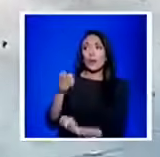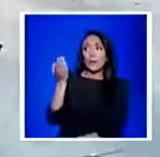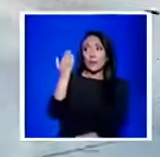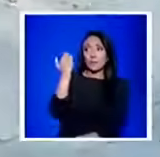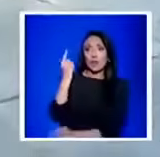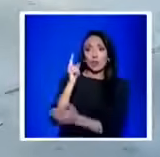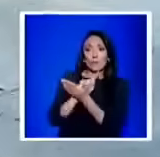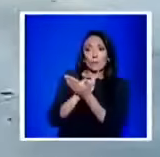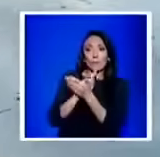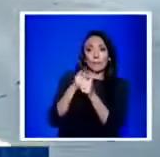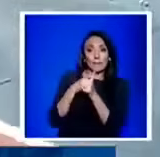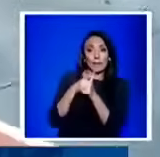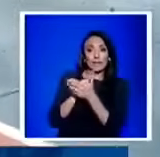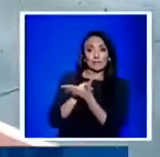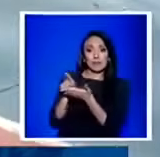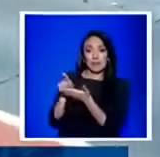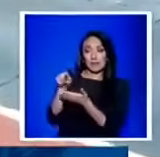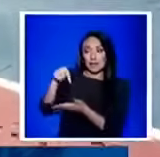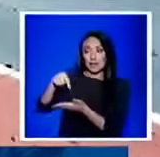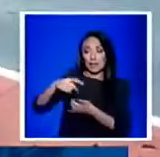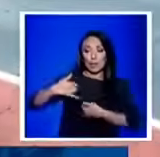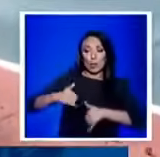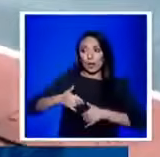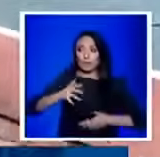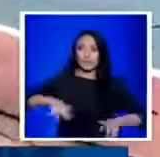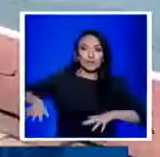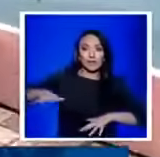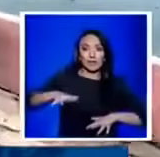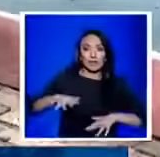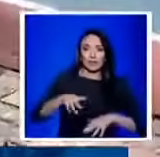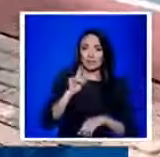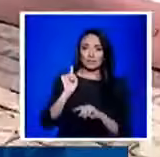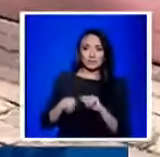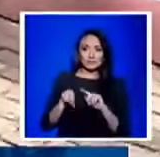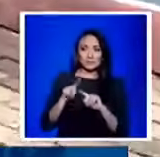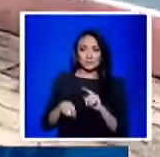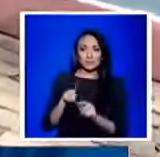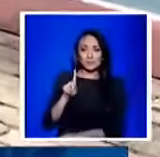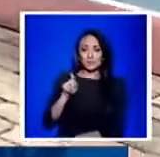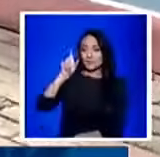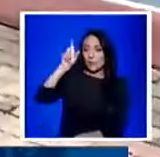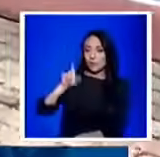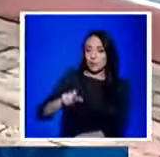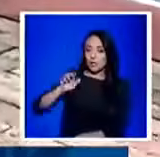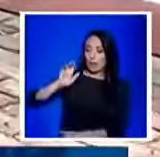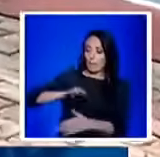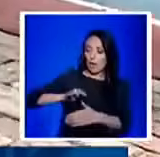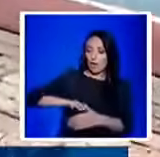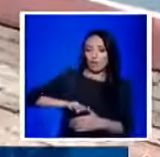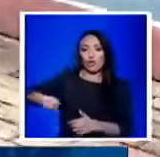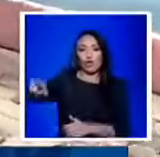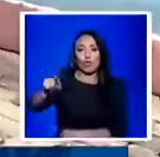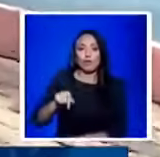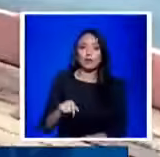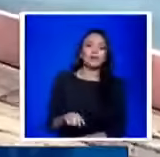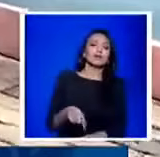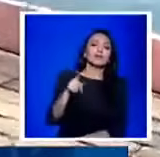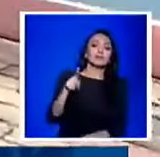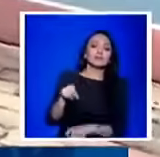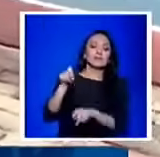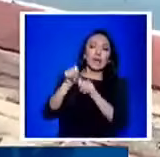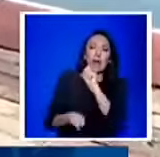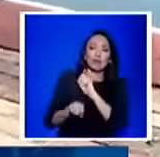que abrieron el parque para que puedan jugar los chicos, pues un chico se le fue la rodilla a un lado, tuvieron que llamar al